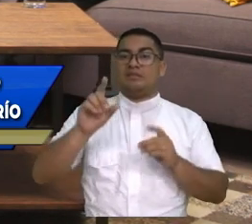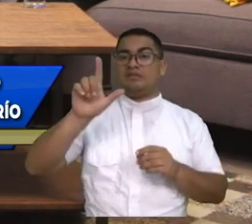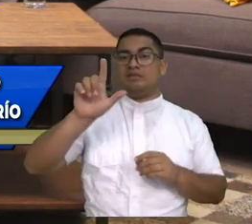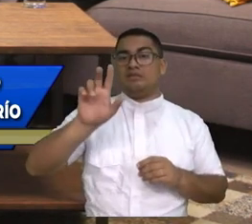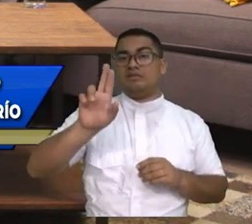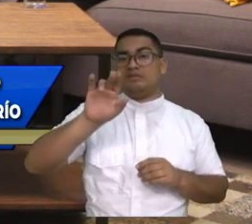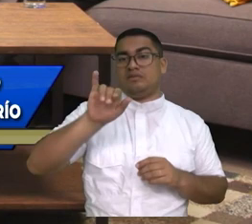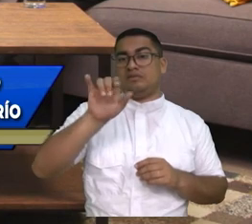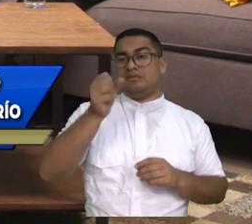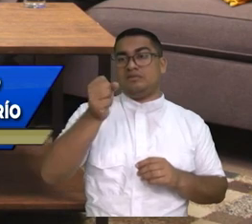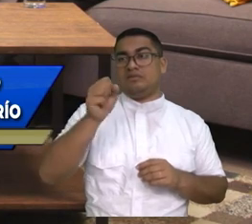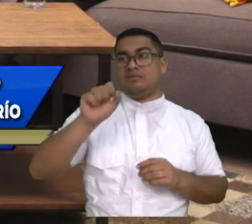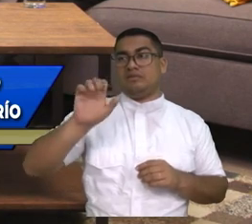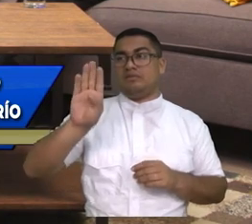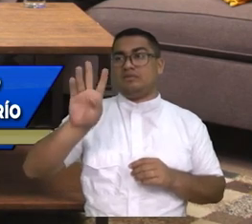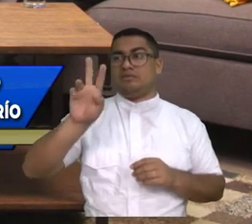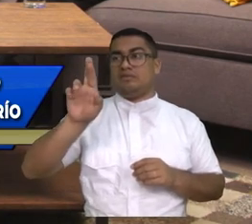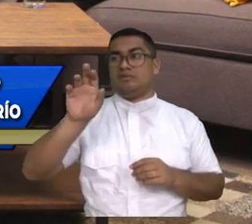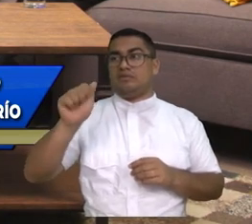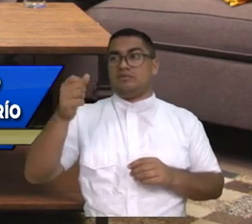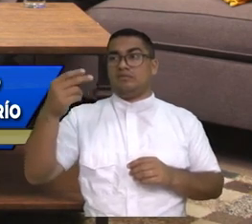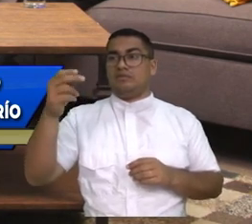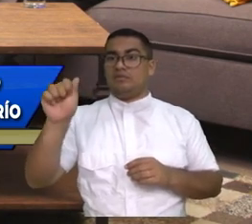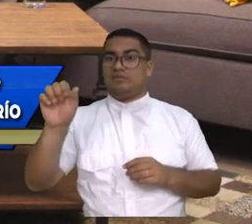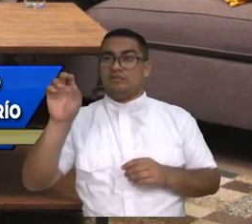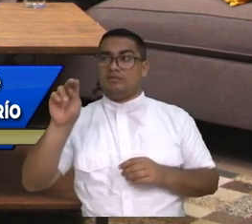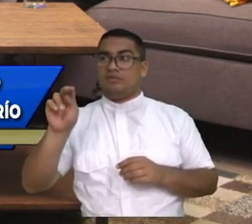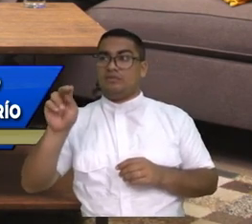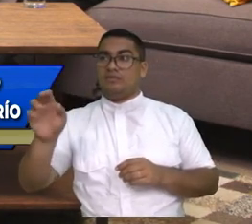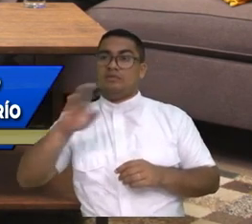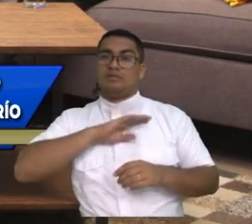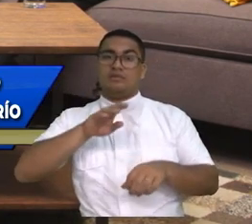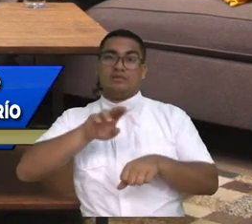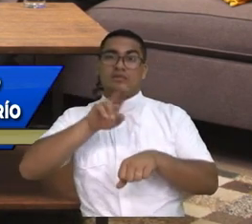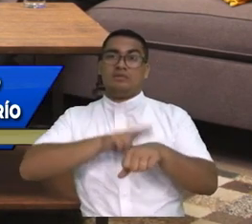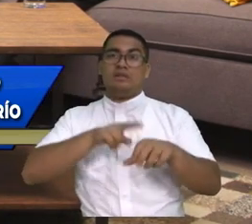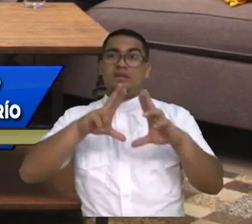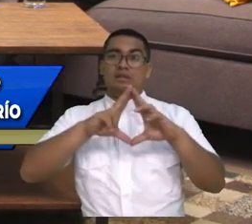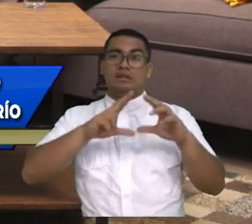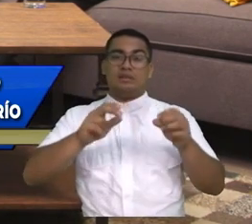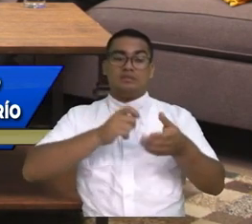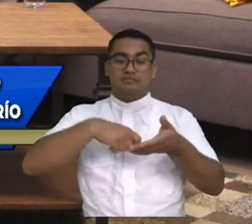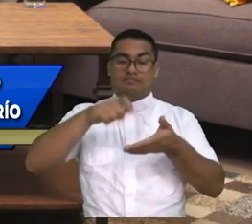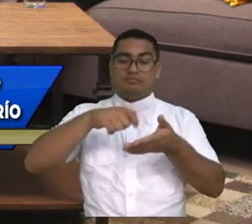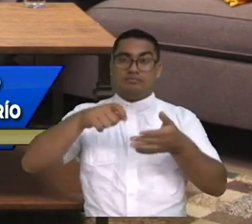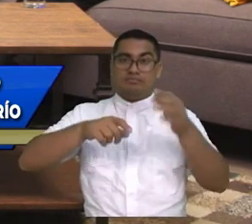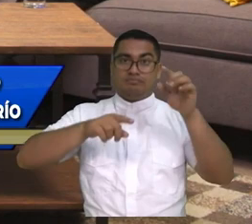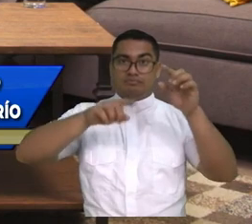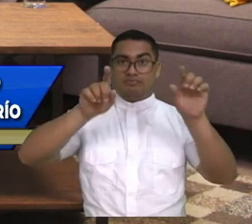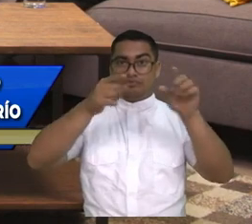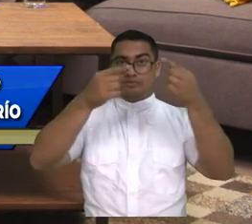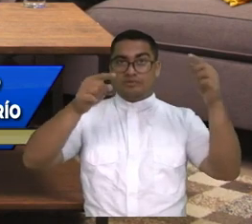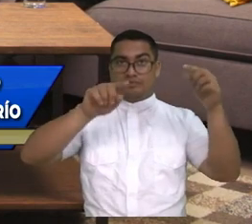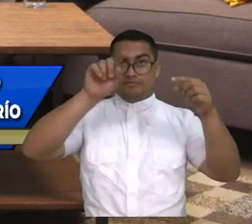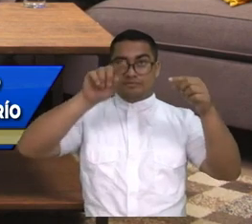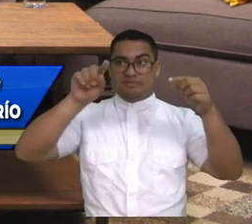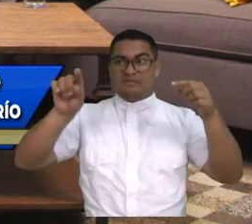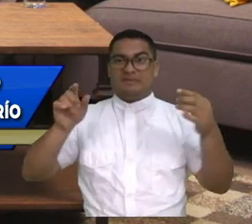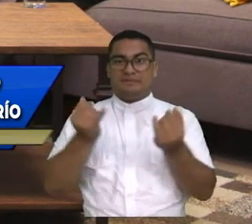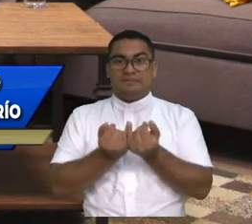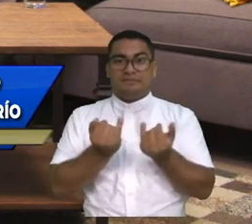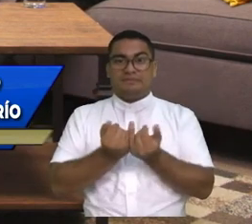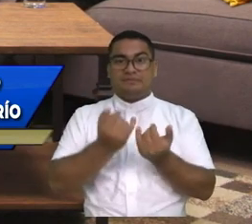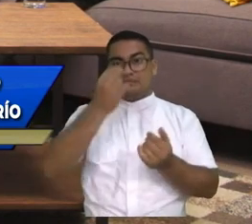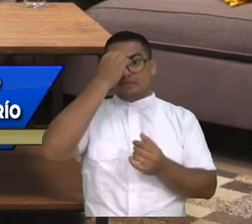Abraham Delgadillo, que es el autor del arreglo del himno nacional de Nicaragua. El más alto nivel.